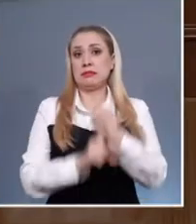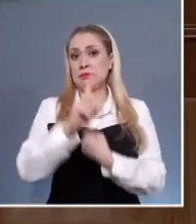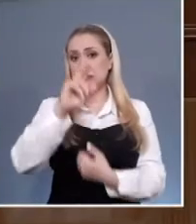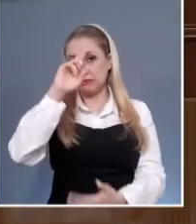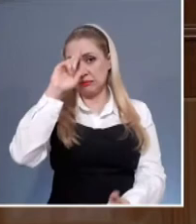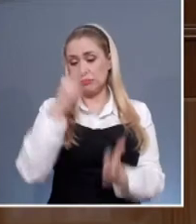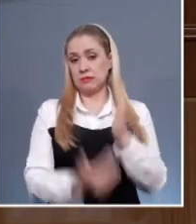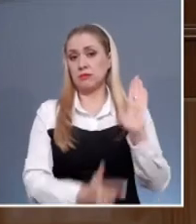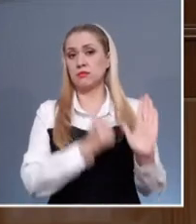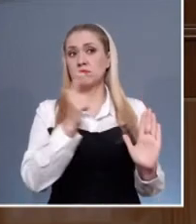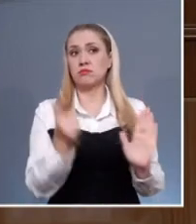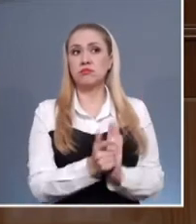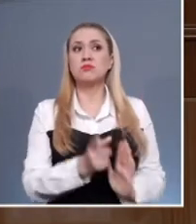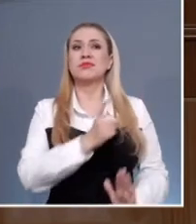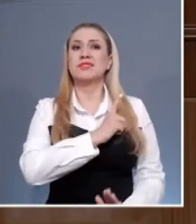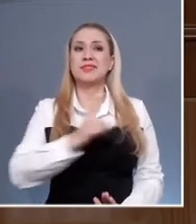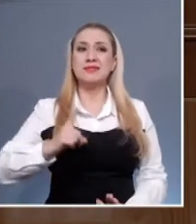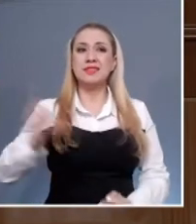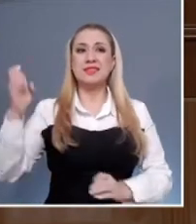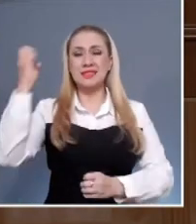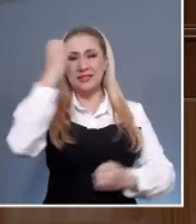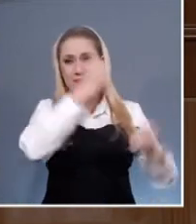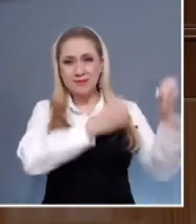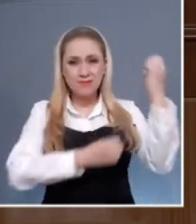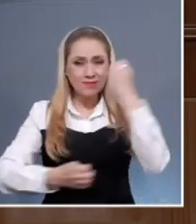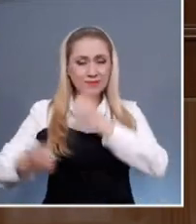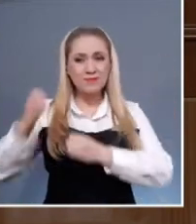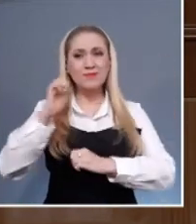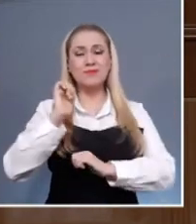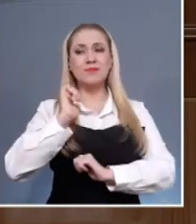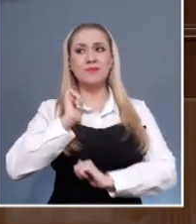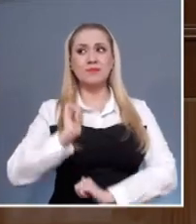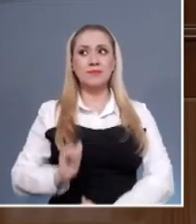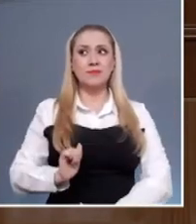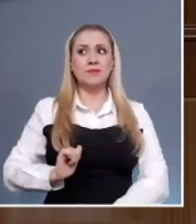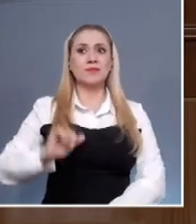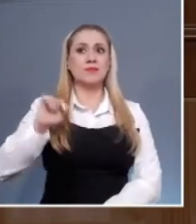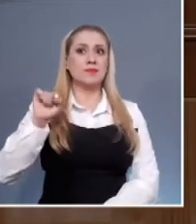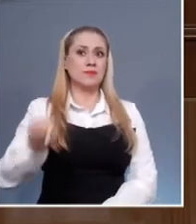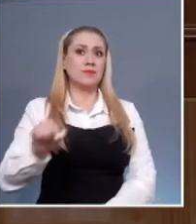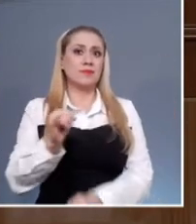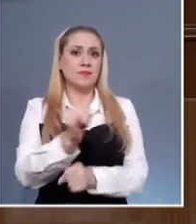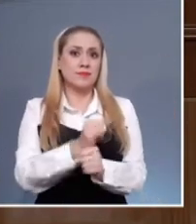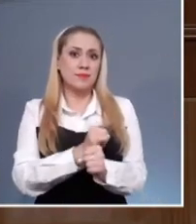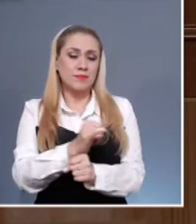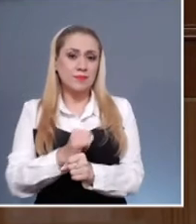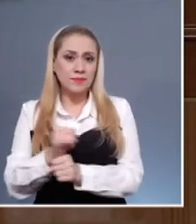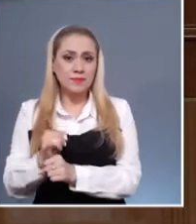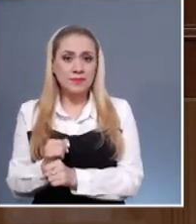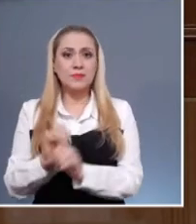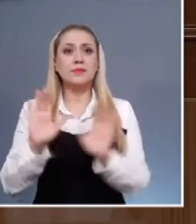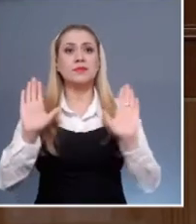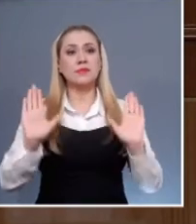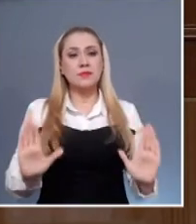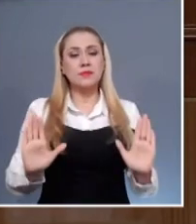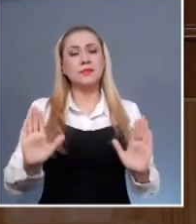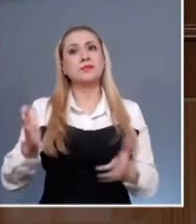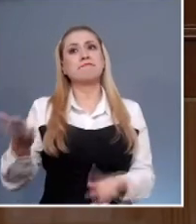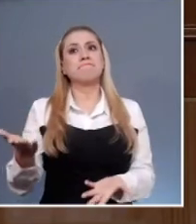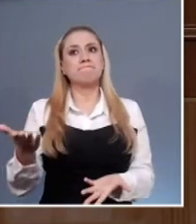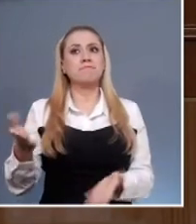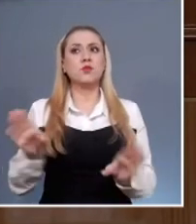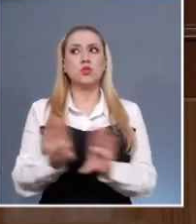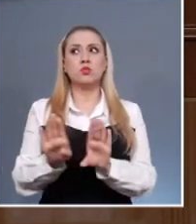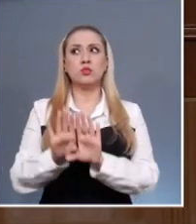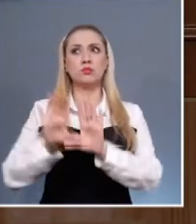que revisar que las autoridades que les tocó la primera parte, la investigación, detener a estas personas